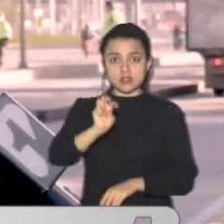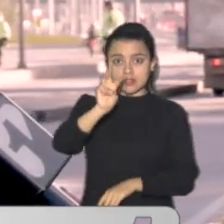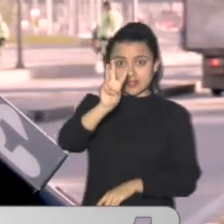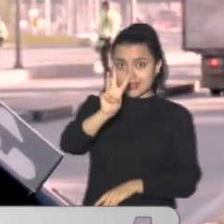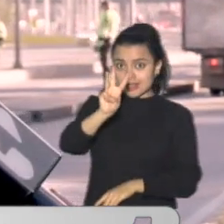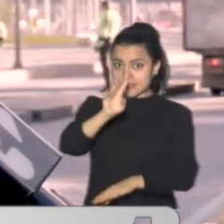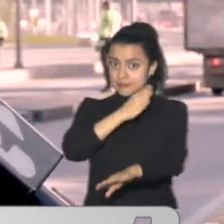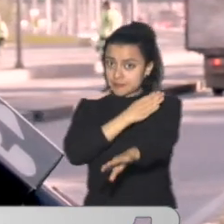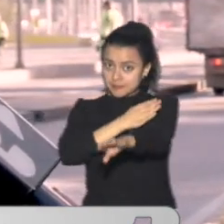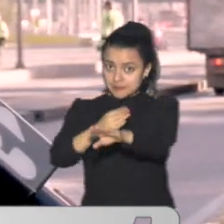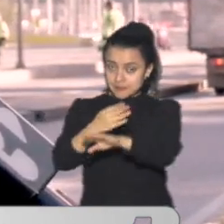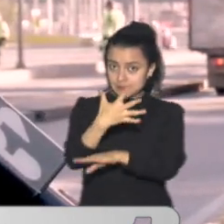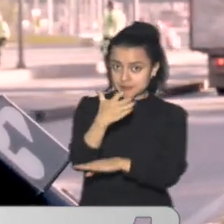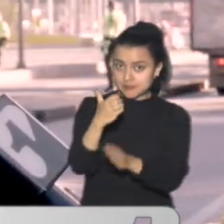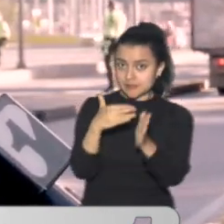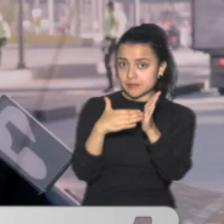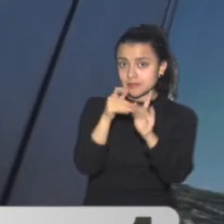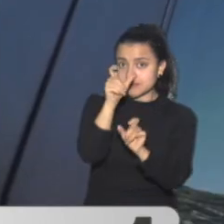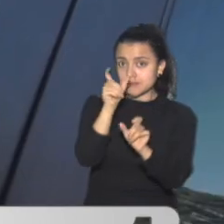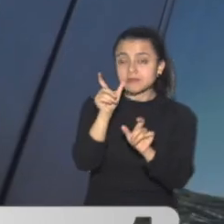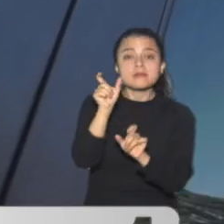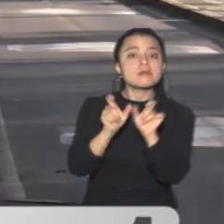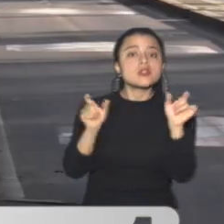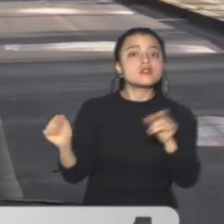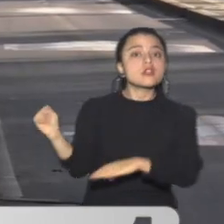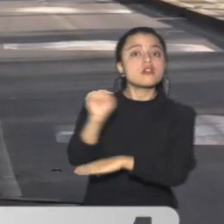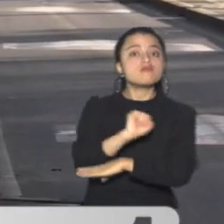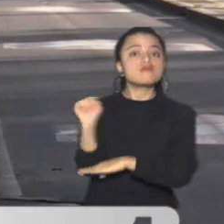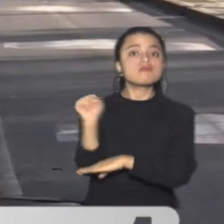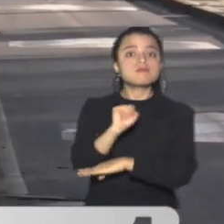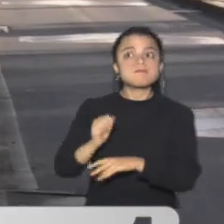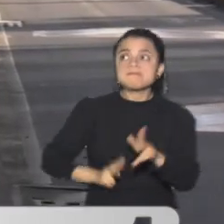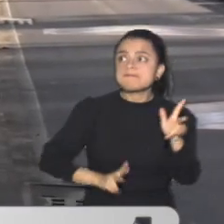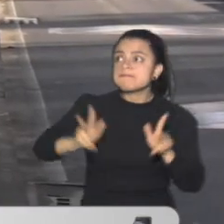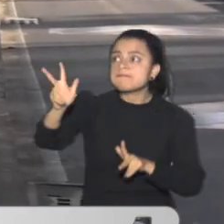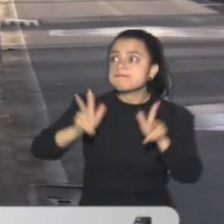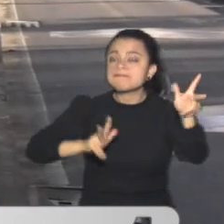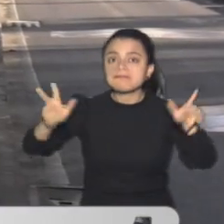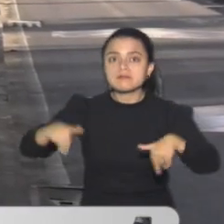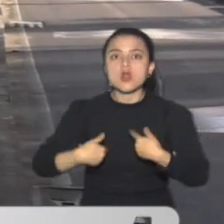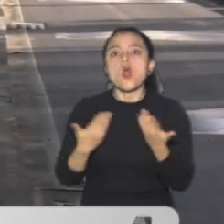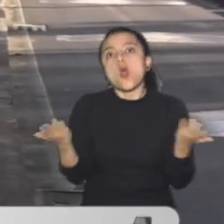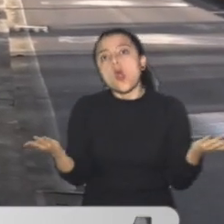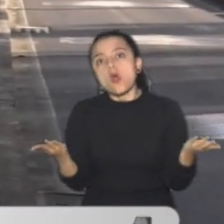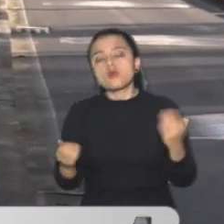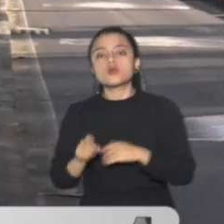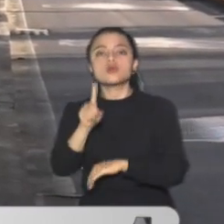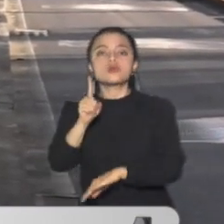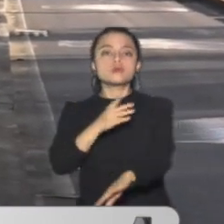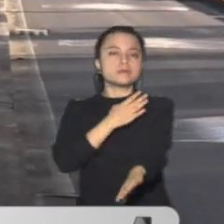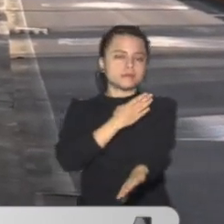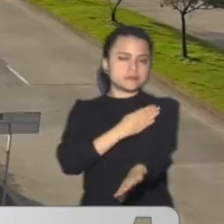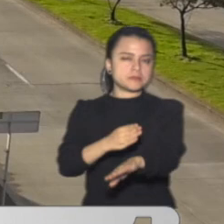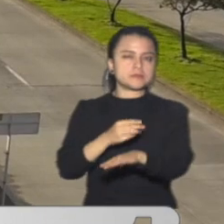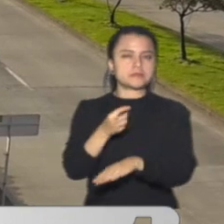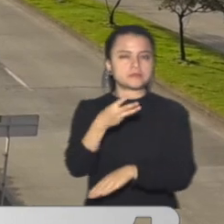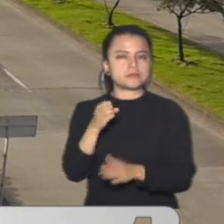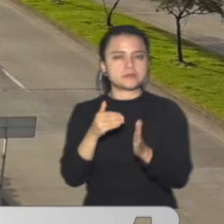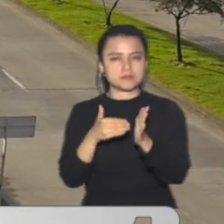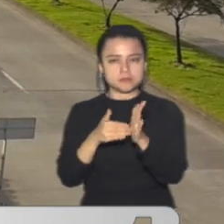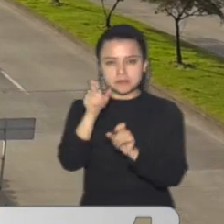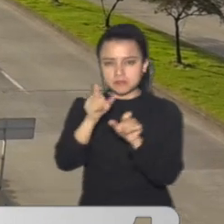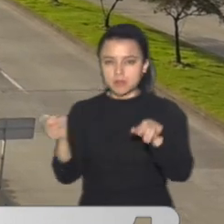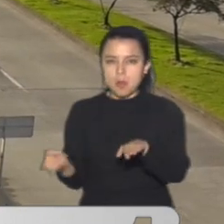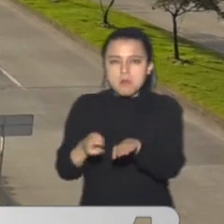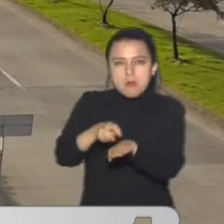vehículos paso peaje por las vías nacionales así como más de un millón trescientos mil pasajeros en las terminales de transporte terrestre y más de